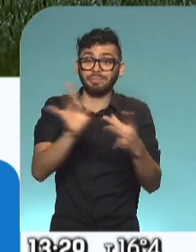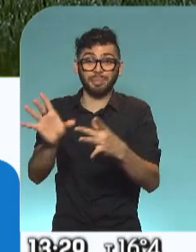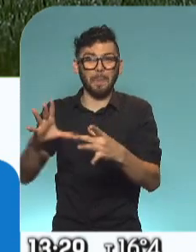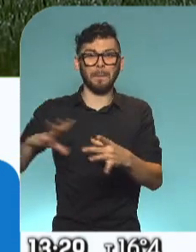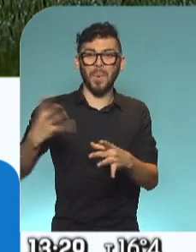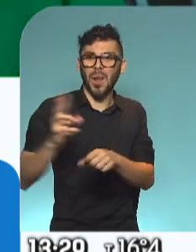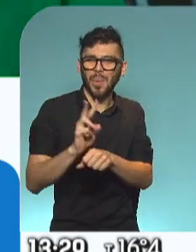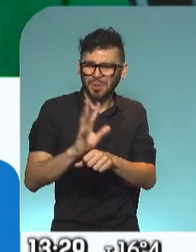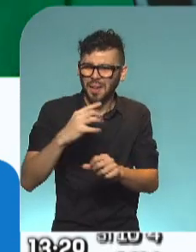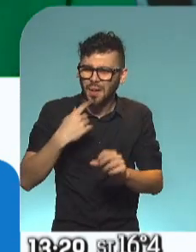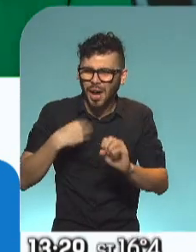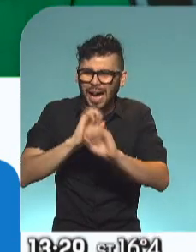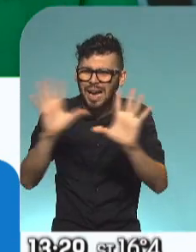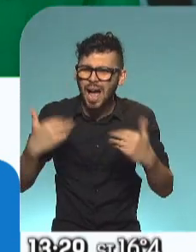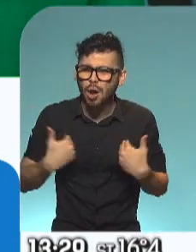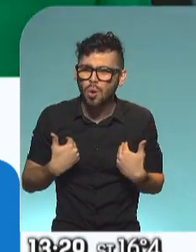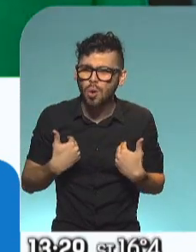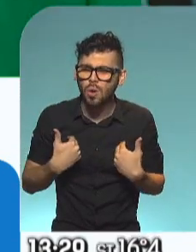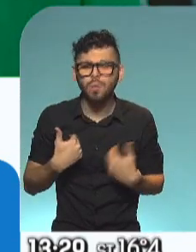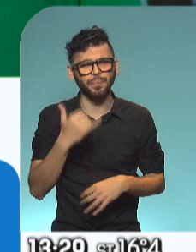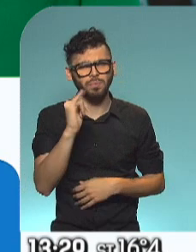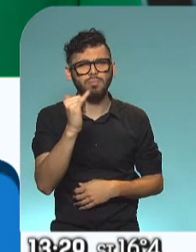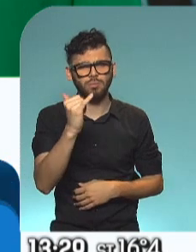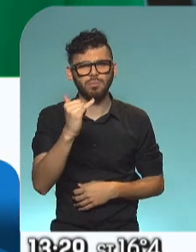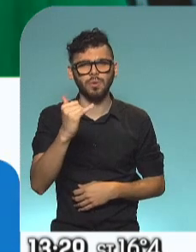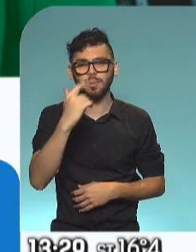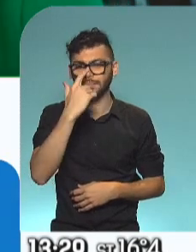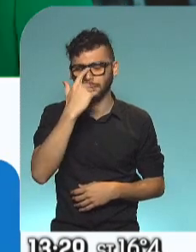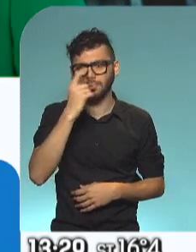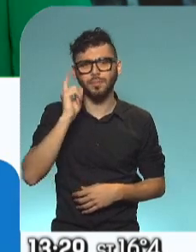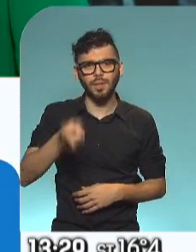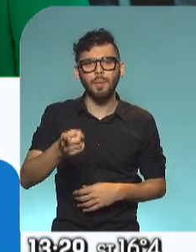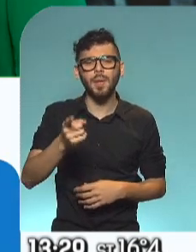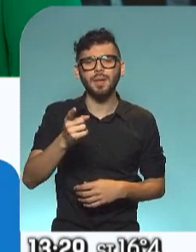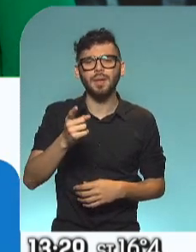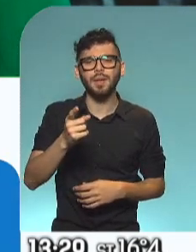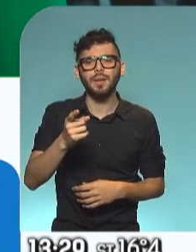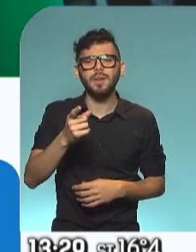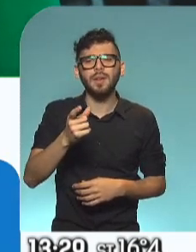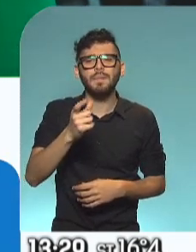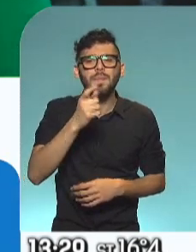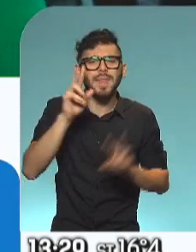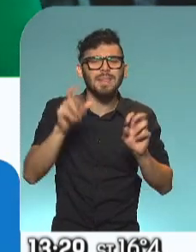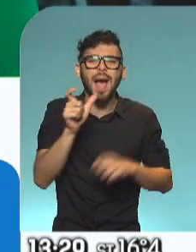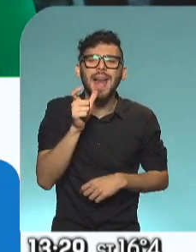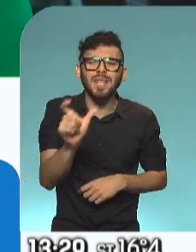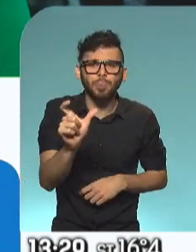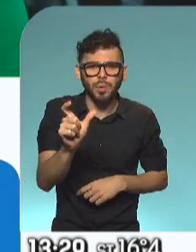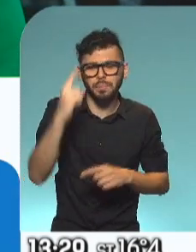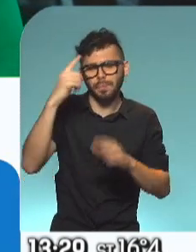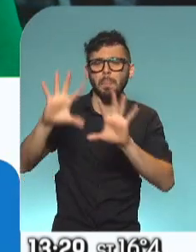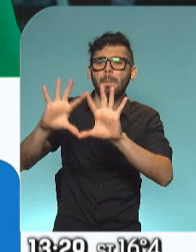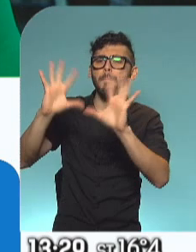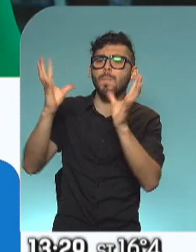expliqué bien ahí, ¿eh? Sí, quería preguntarle también sobre la respuesta. ¿Cómo entiende si ha habido algún tipo de respuesta global a